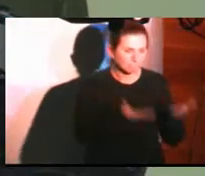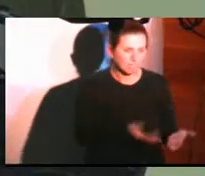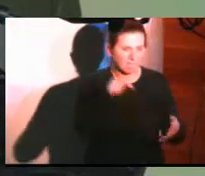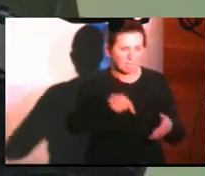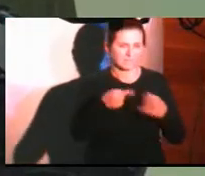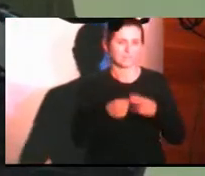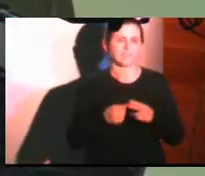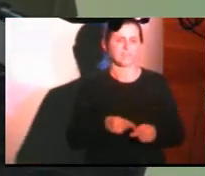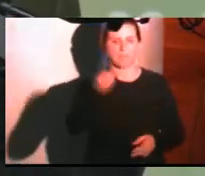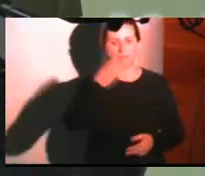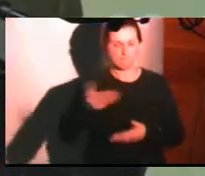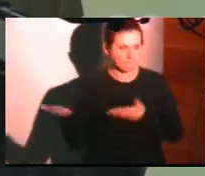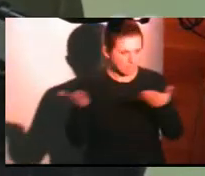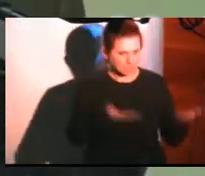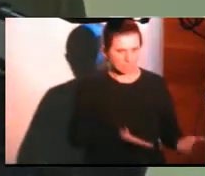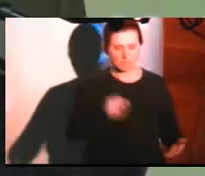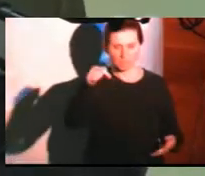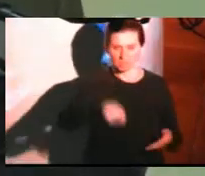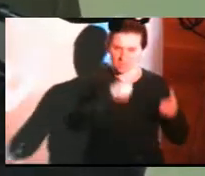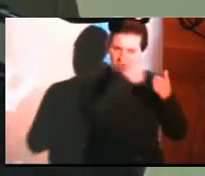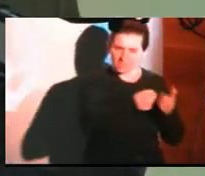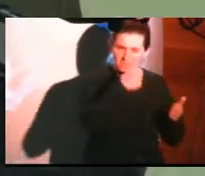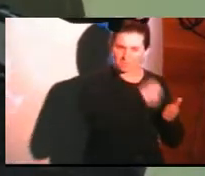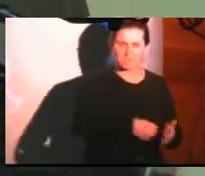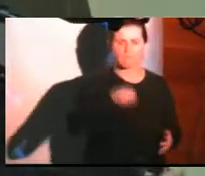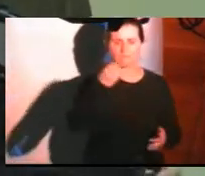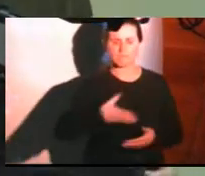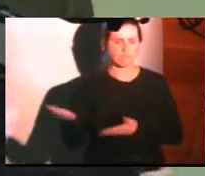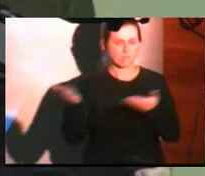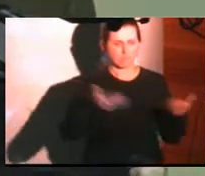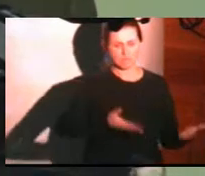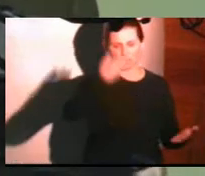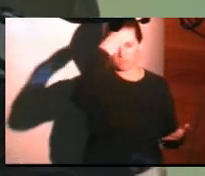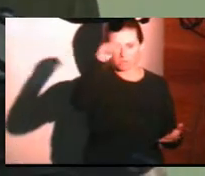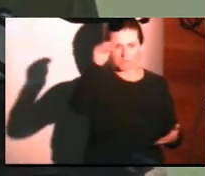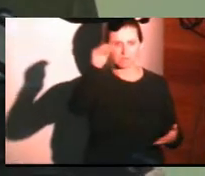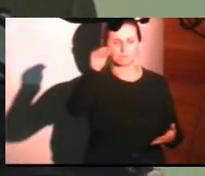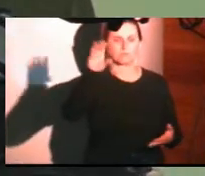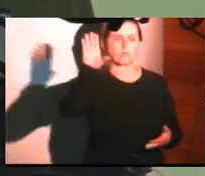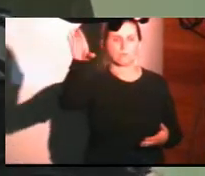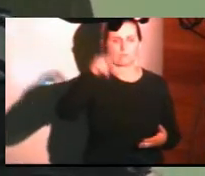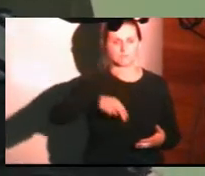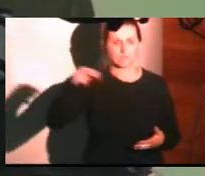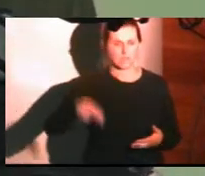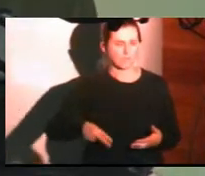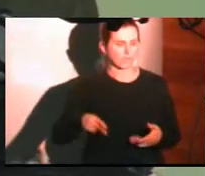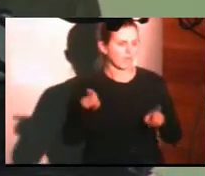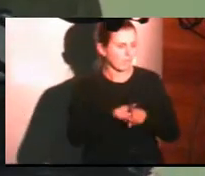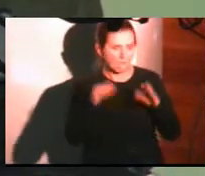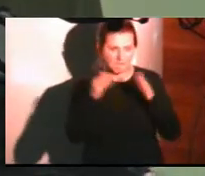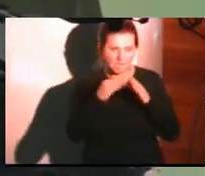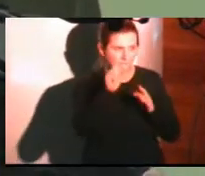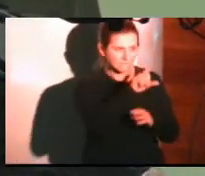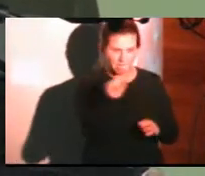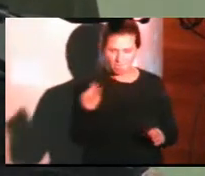a este desafío, bienvenidos a Villa La Angostura. La provincia de Neuquén es la casa de ustedes. Agradecidos por